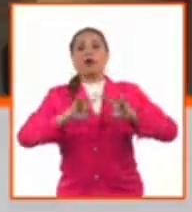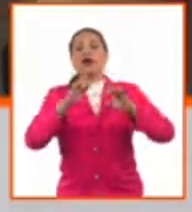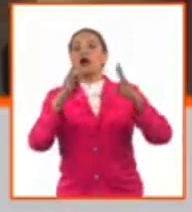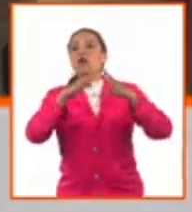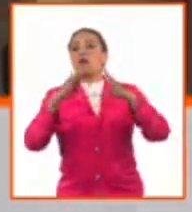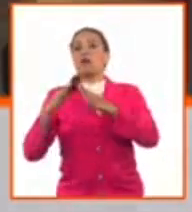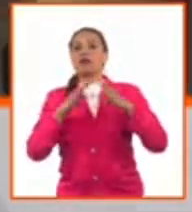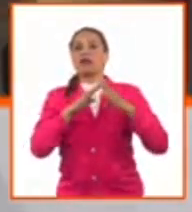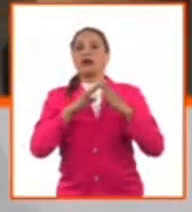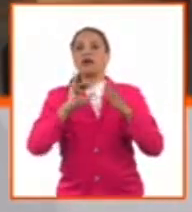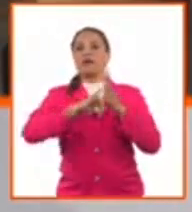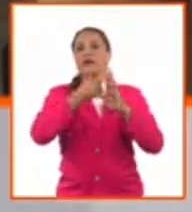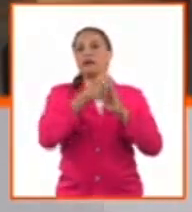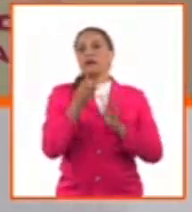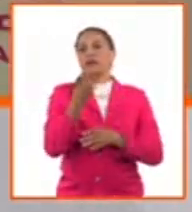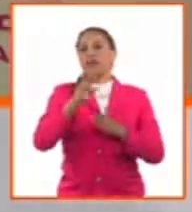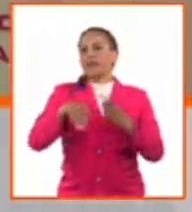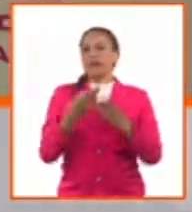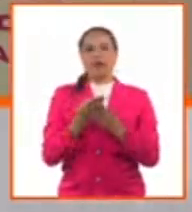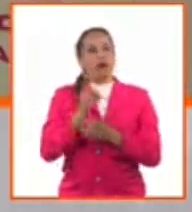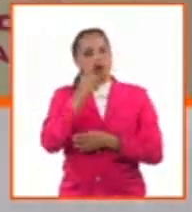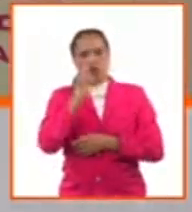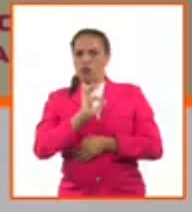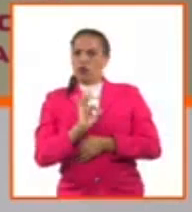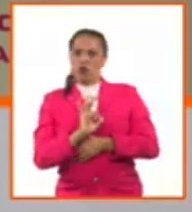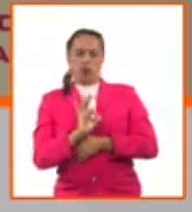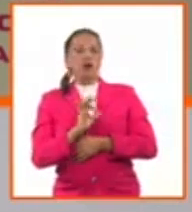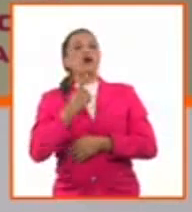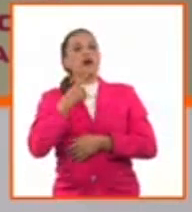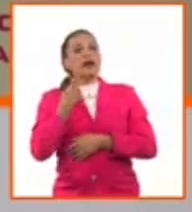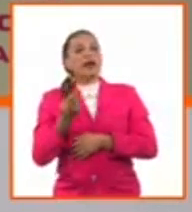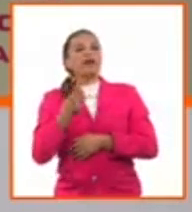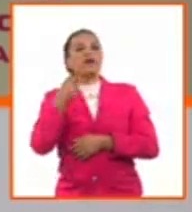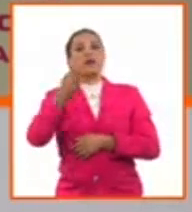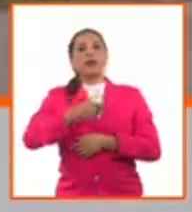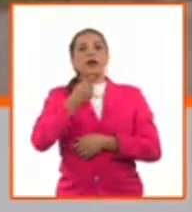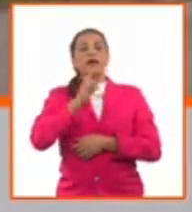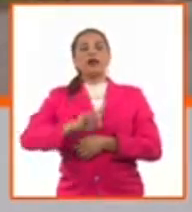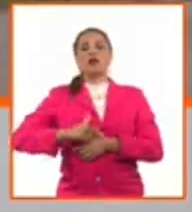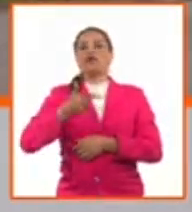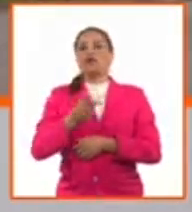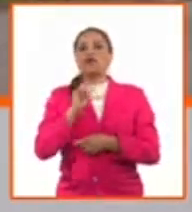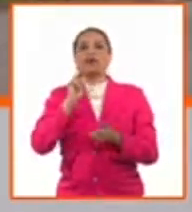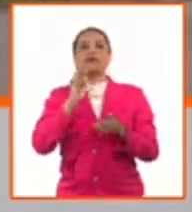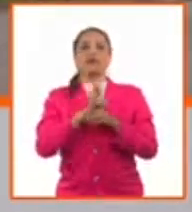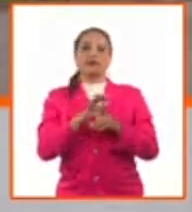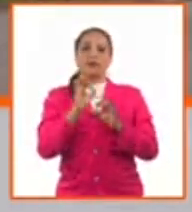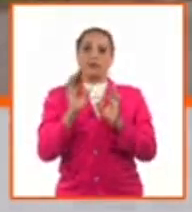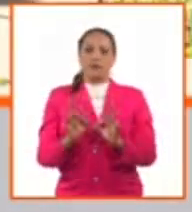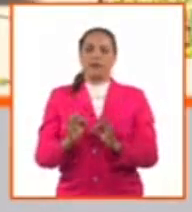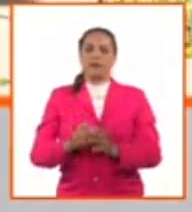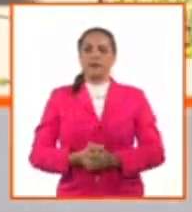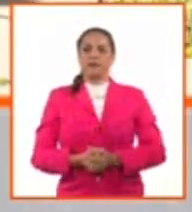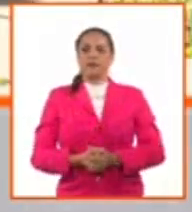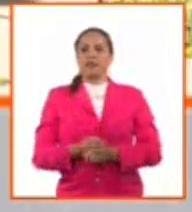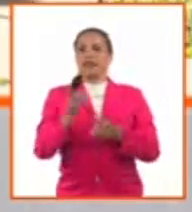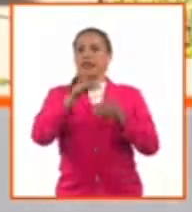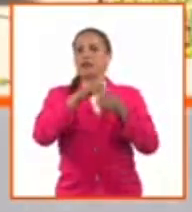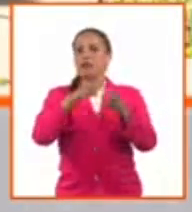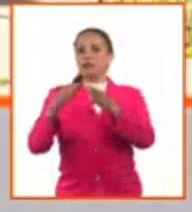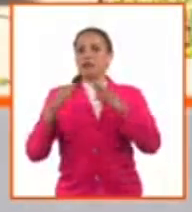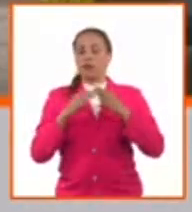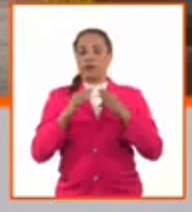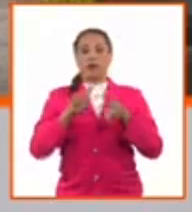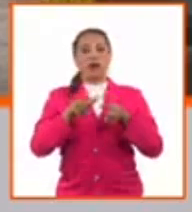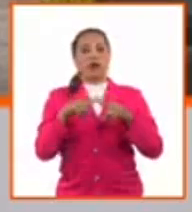de 3 días, sino que eso pueda impactar realmente en la transformación cultural de esa comunidad. Y